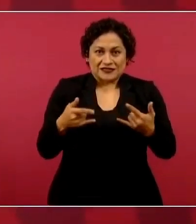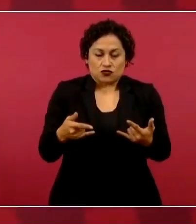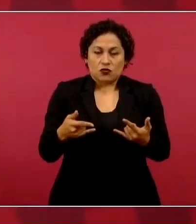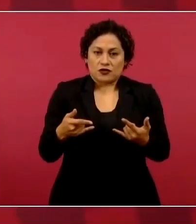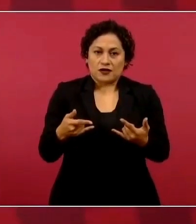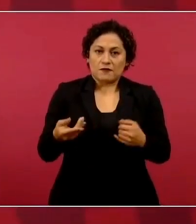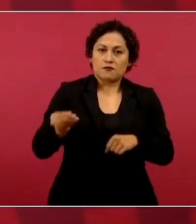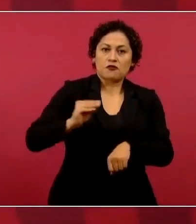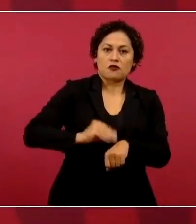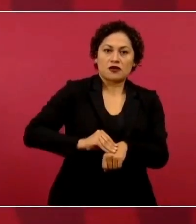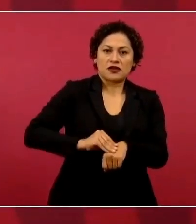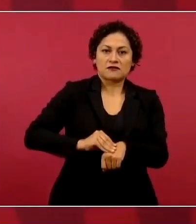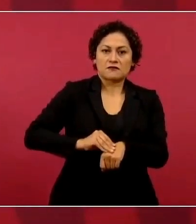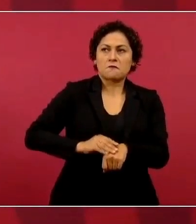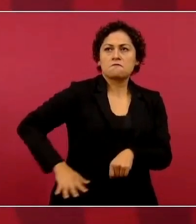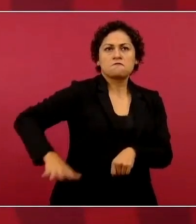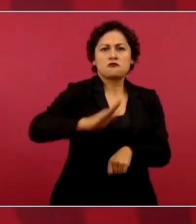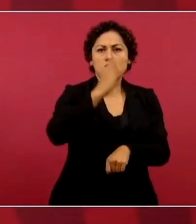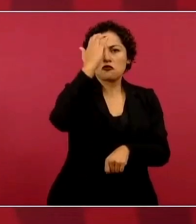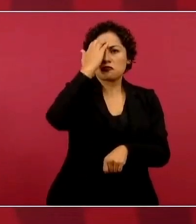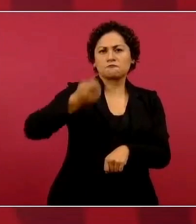mexicano.